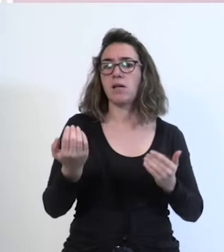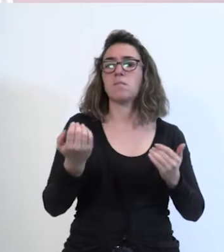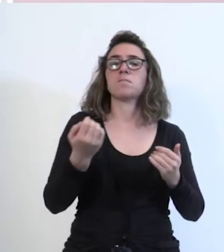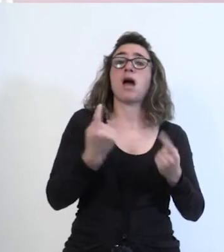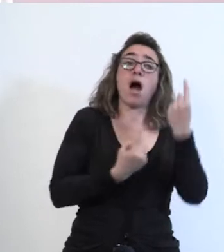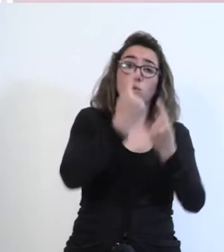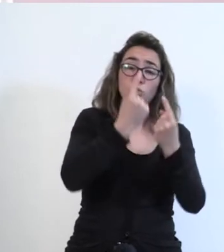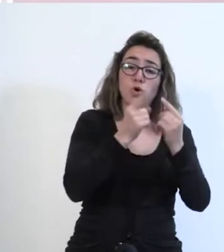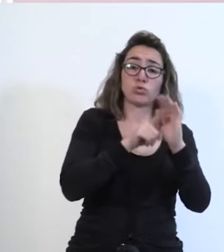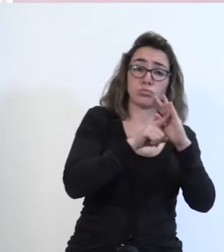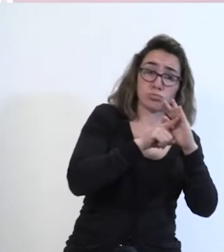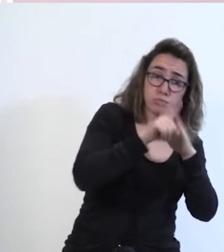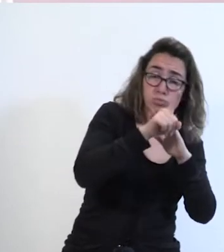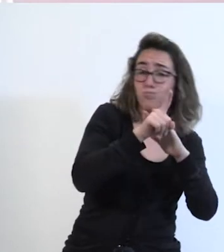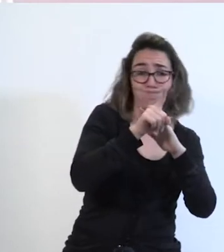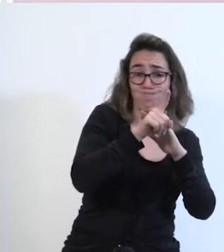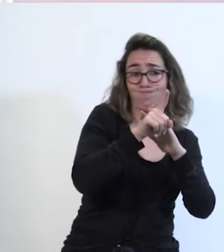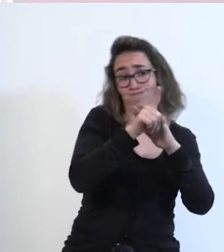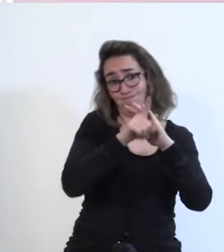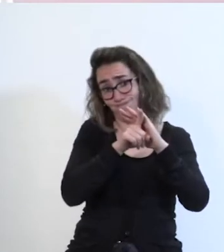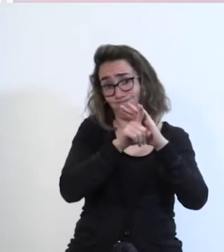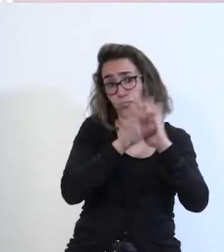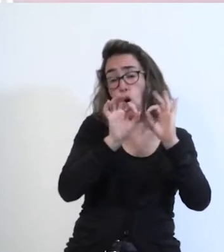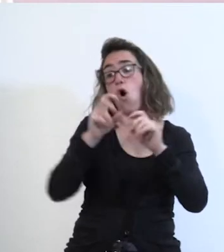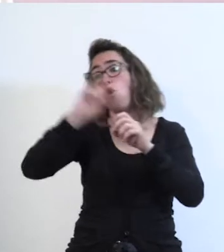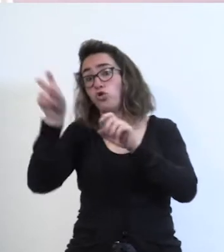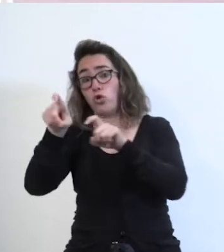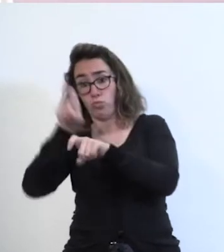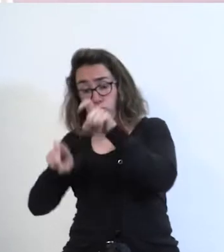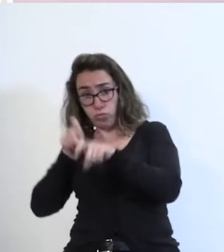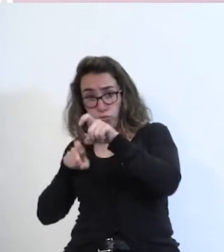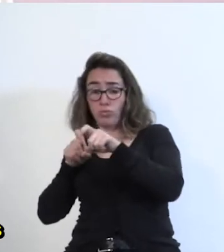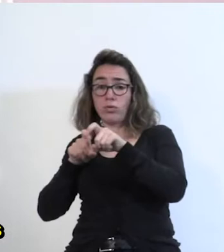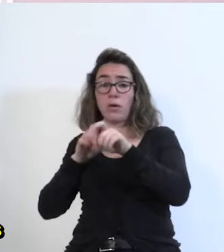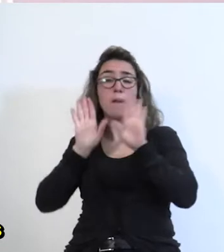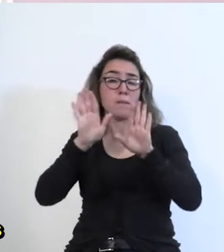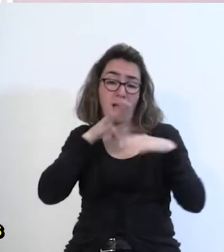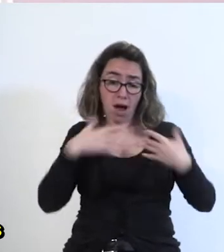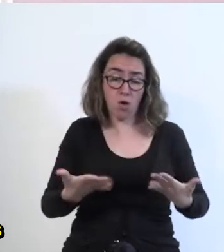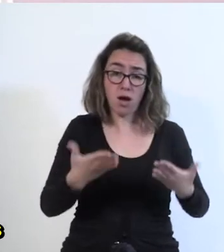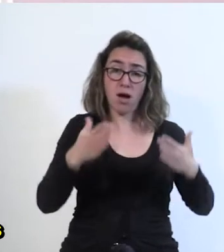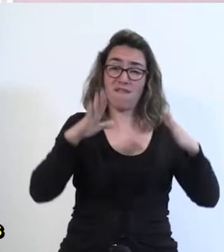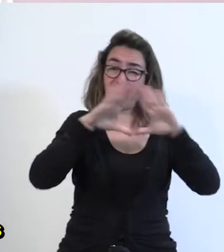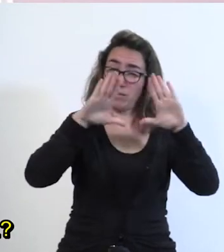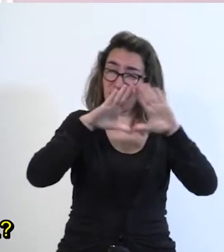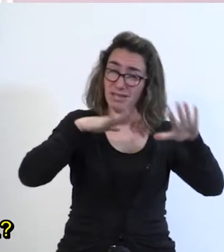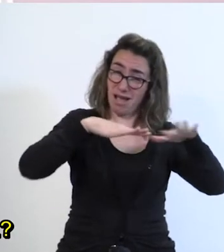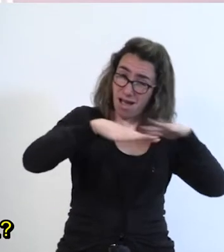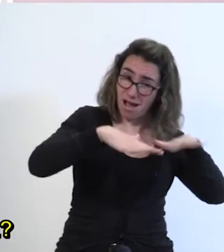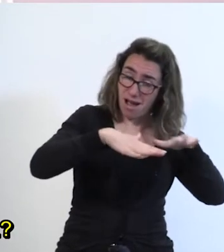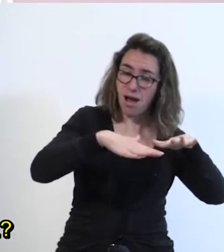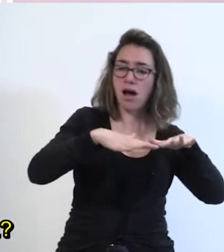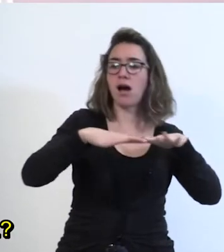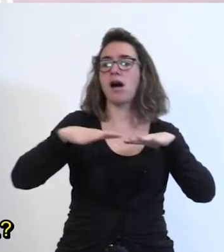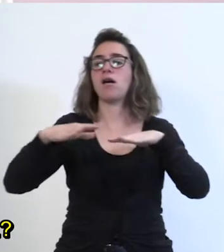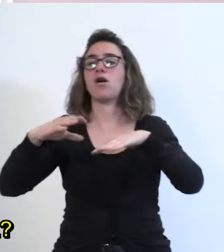no avances que se dan en algunas materias, ¿cuál es en estos momentos la relación que existe entre los movimientos feministas con